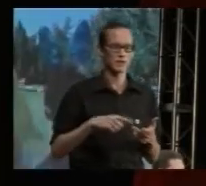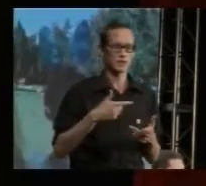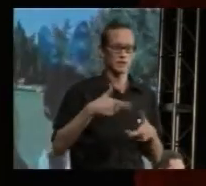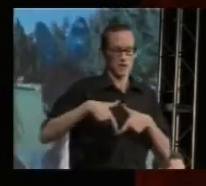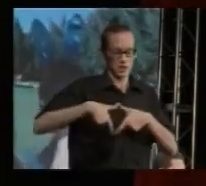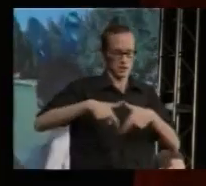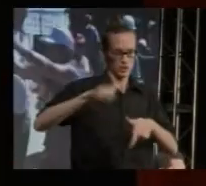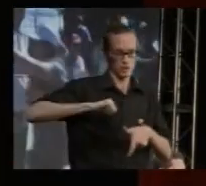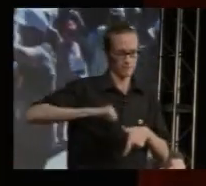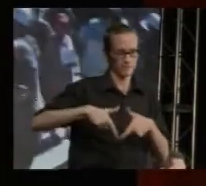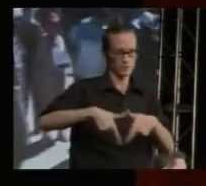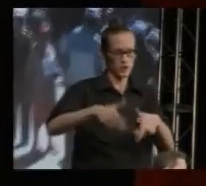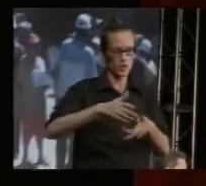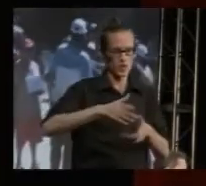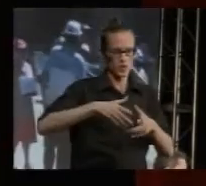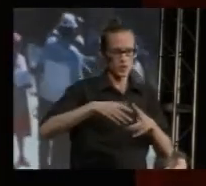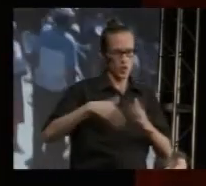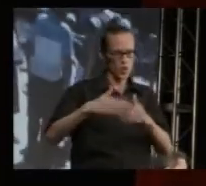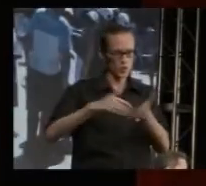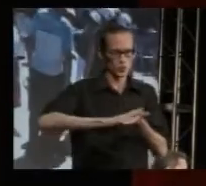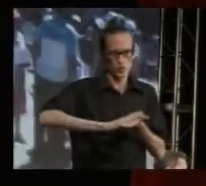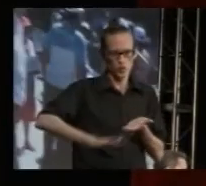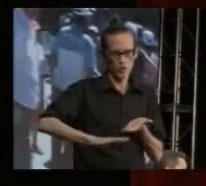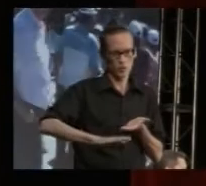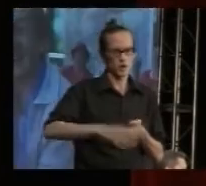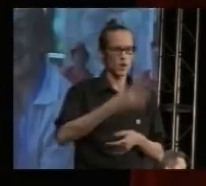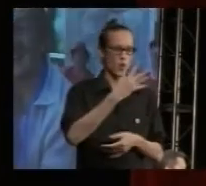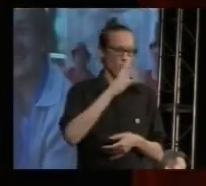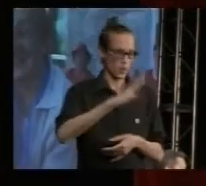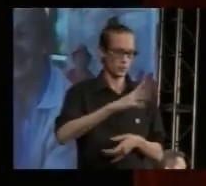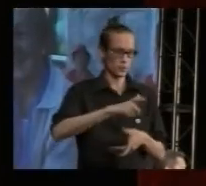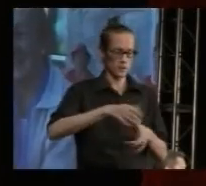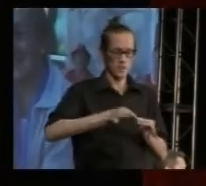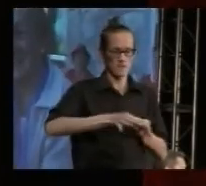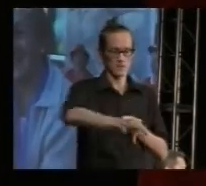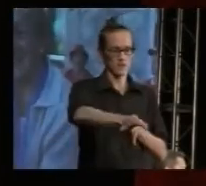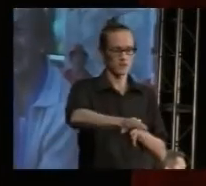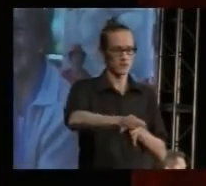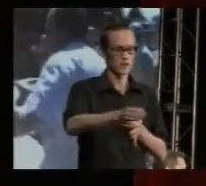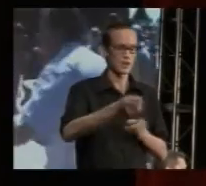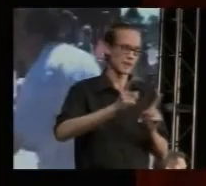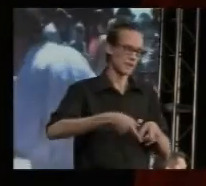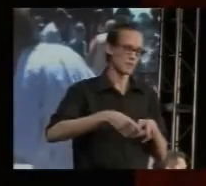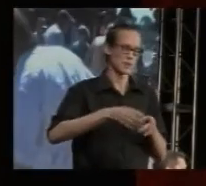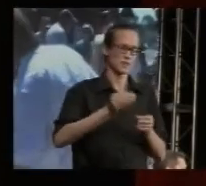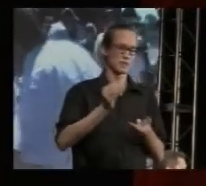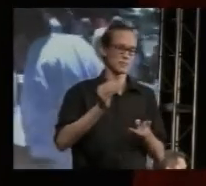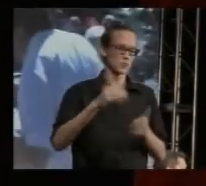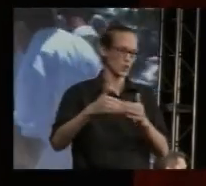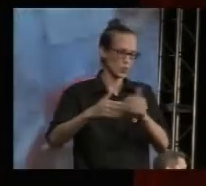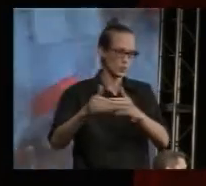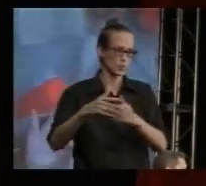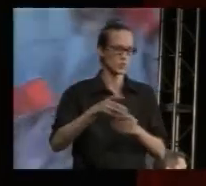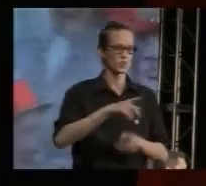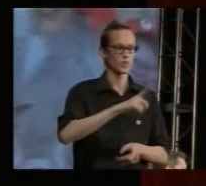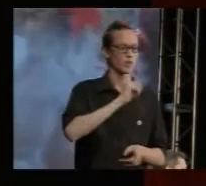nuevas totalizan 4.000 metros de cañería y se hizo la instalación de red cloacal en los barrios Ciudad de Paraná, Toma Nueva,